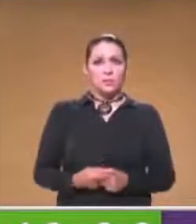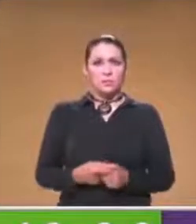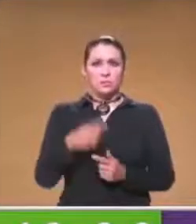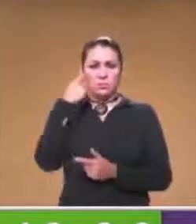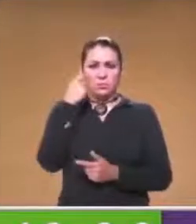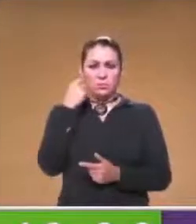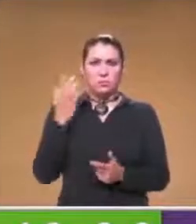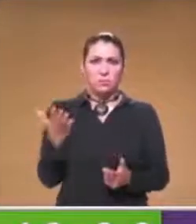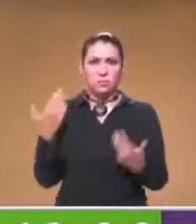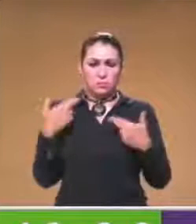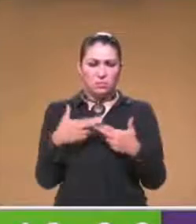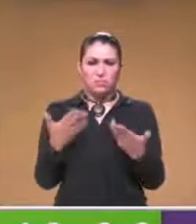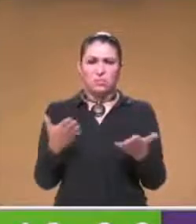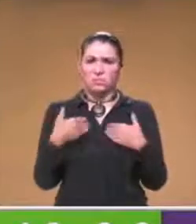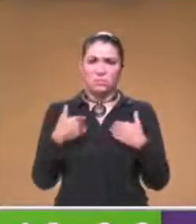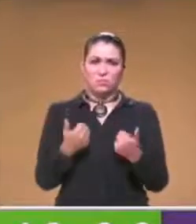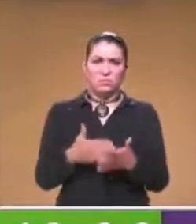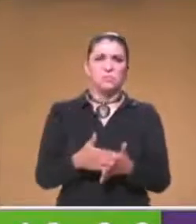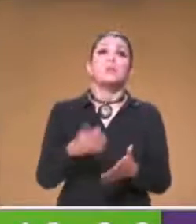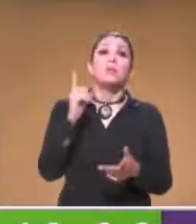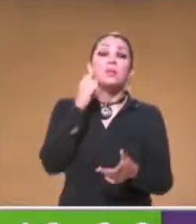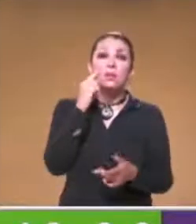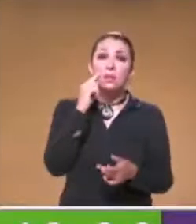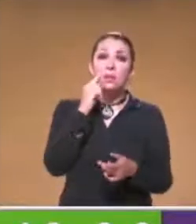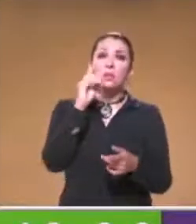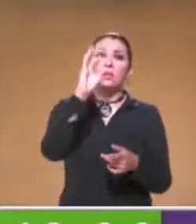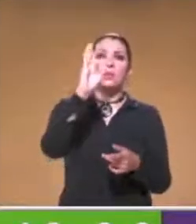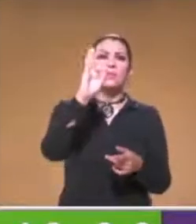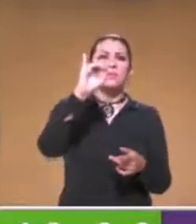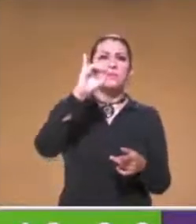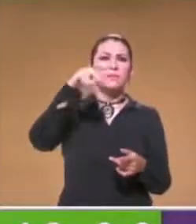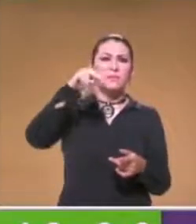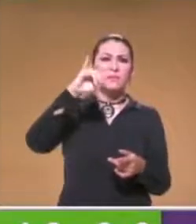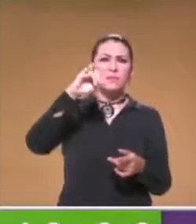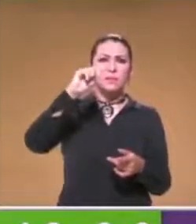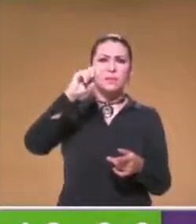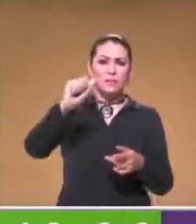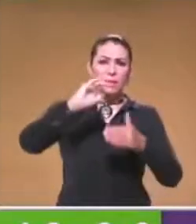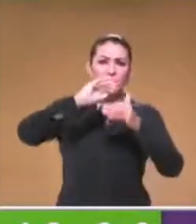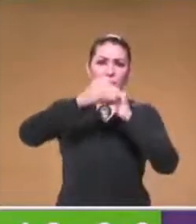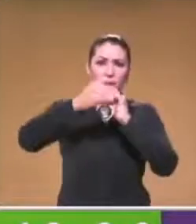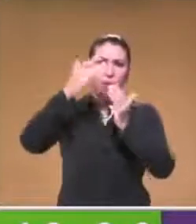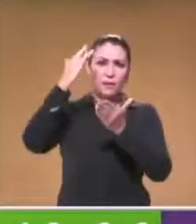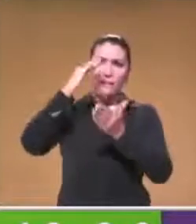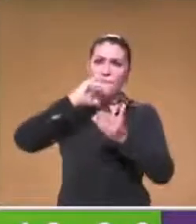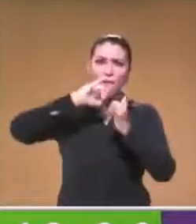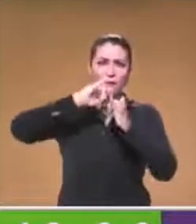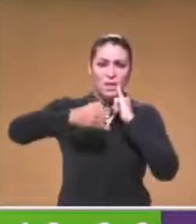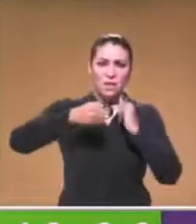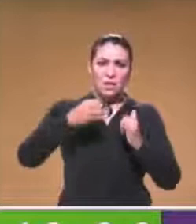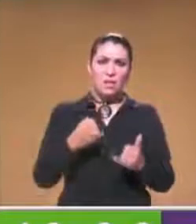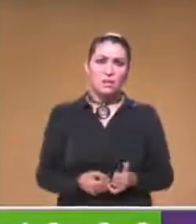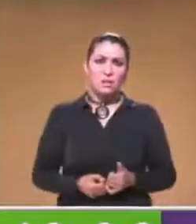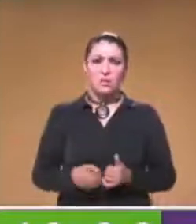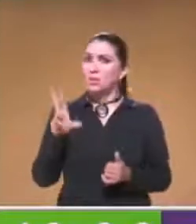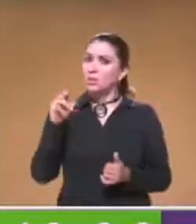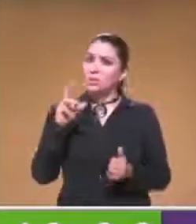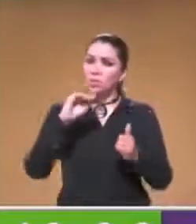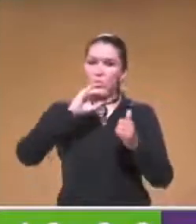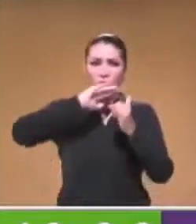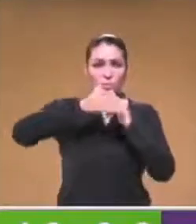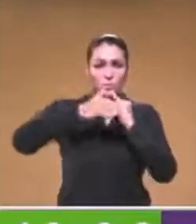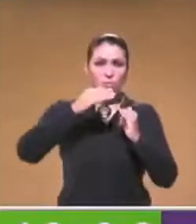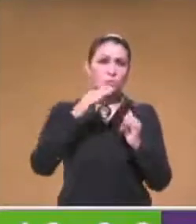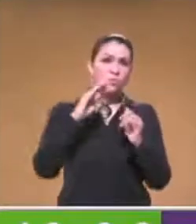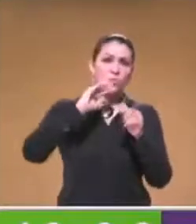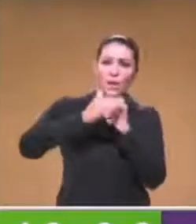¿qué significa no finitas? Pues finita, ¿a qué le suena? Es fin. Entonces, no finita significa que